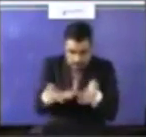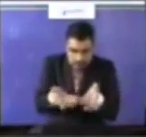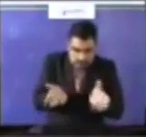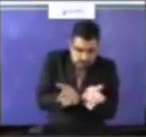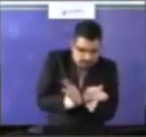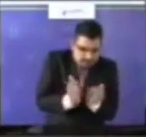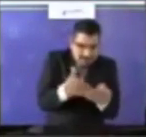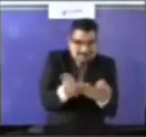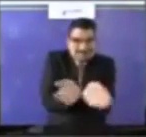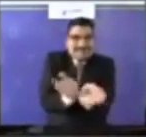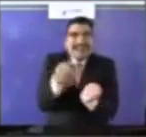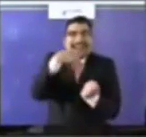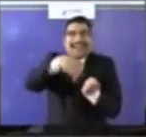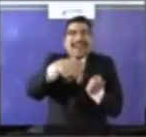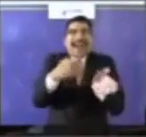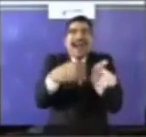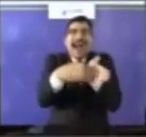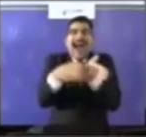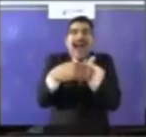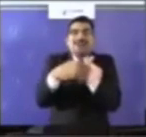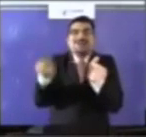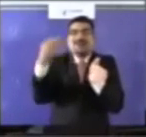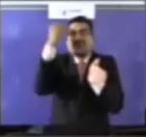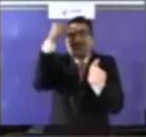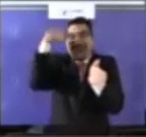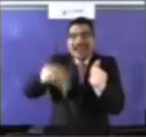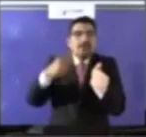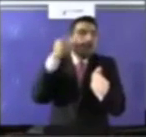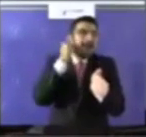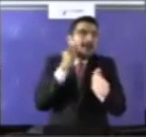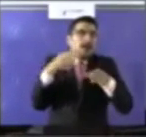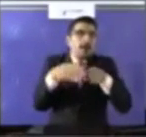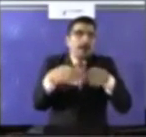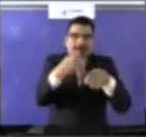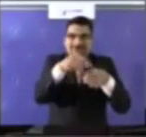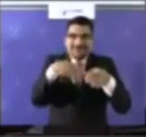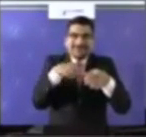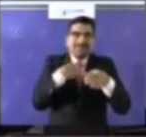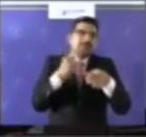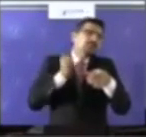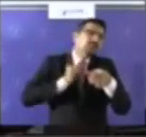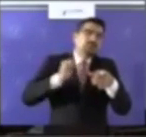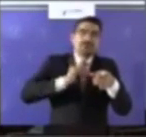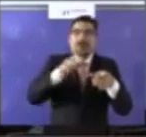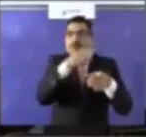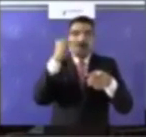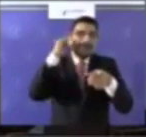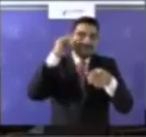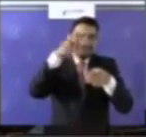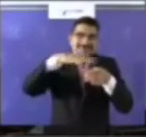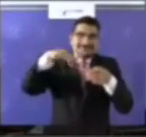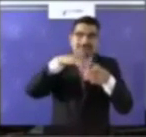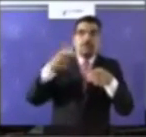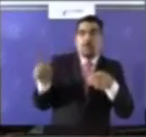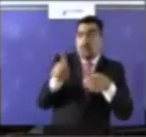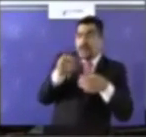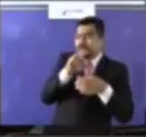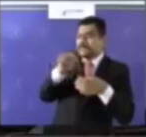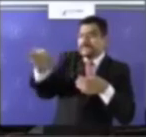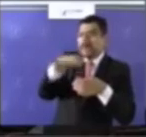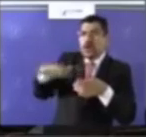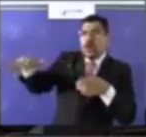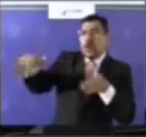actualmente cajitas, que es nuestro producto insignia, en mi pueblo, un pueblito de 5.000 habitantes ubicado en la región más